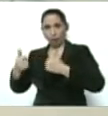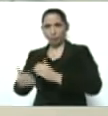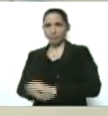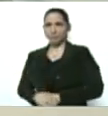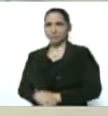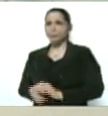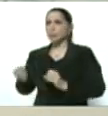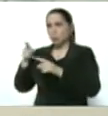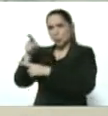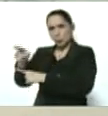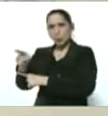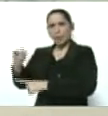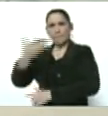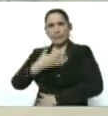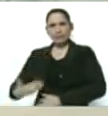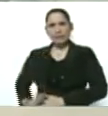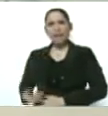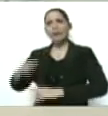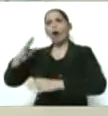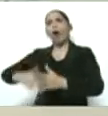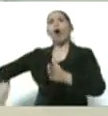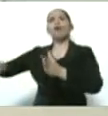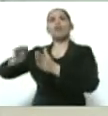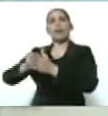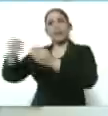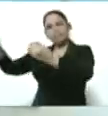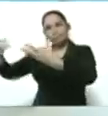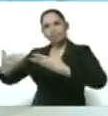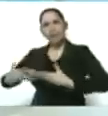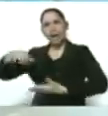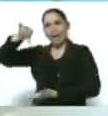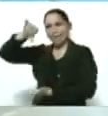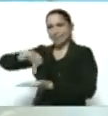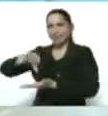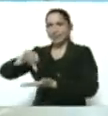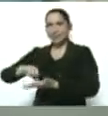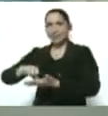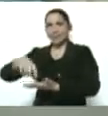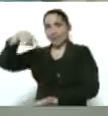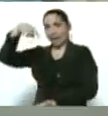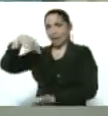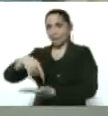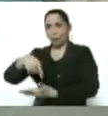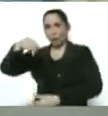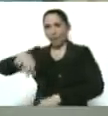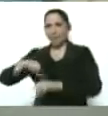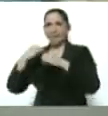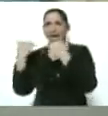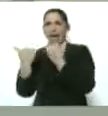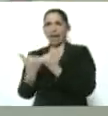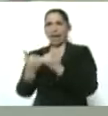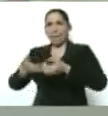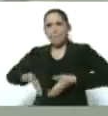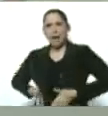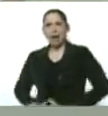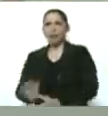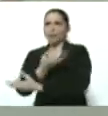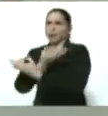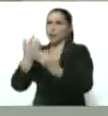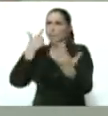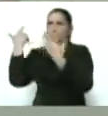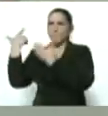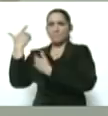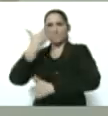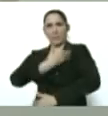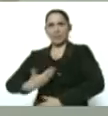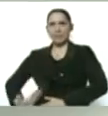y usted, presidente, nuevamente le regalan al eje costero carabobeño. Esta sala de parto magnífica, aquí está el presidente